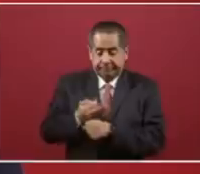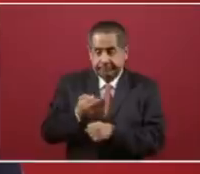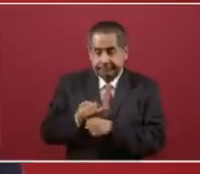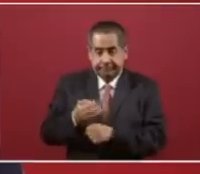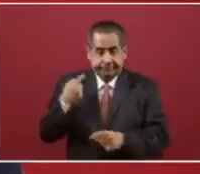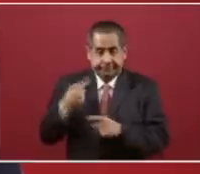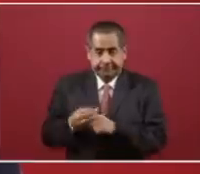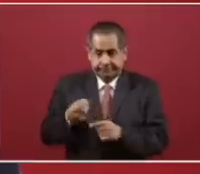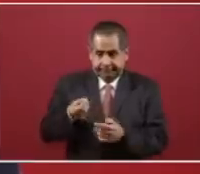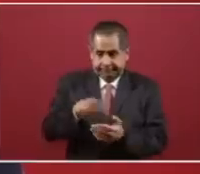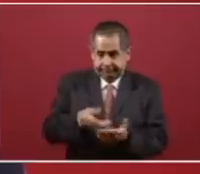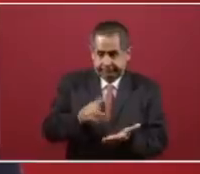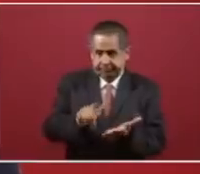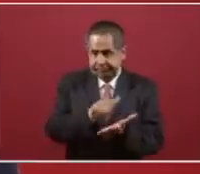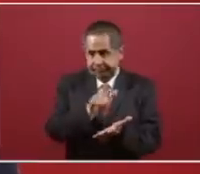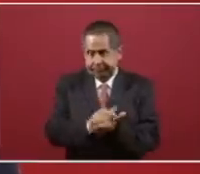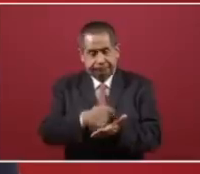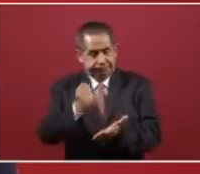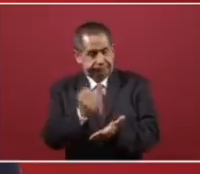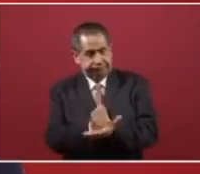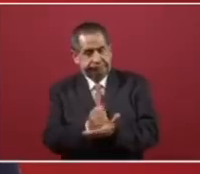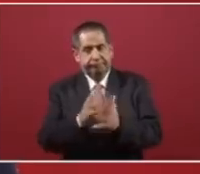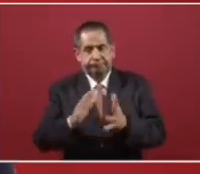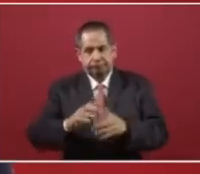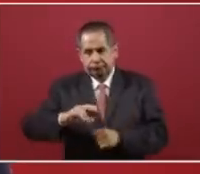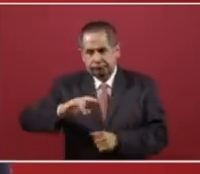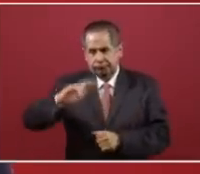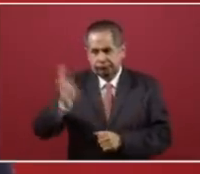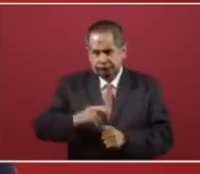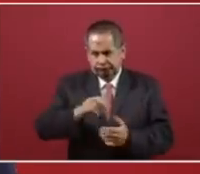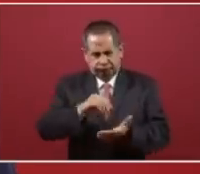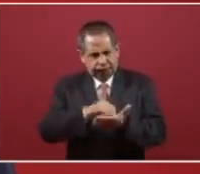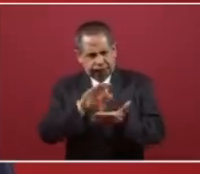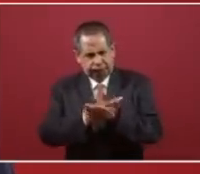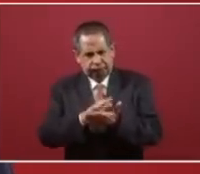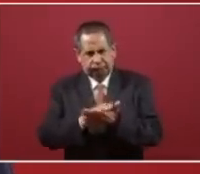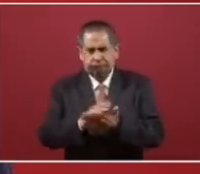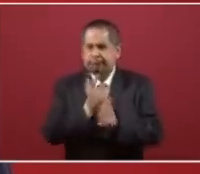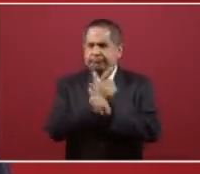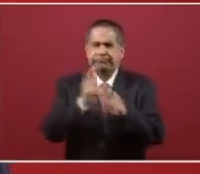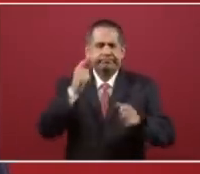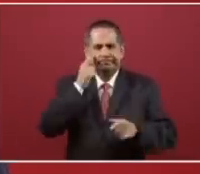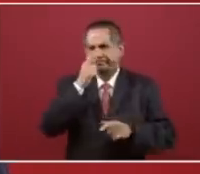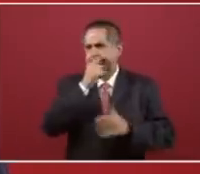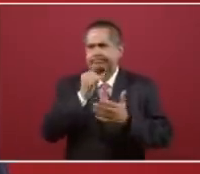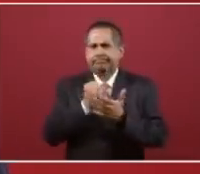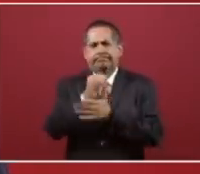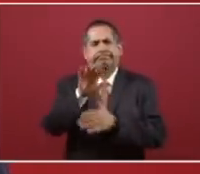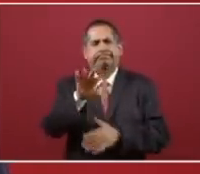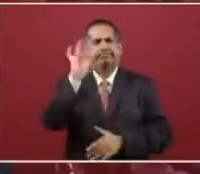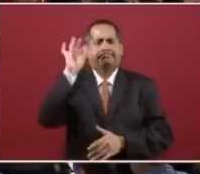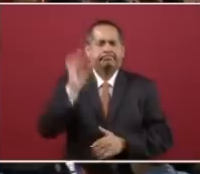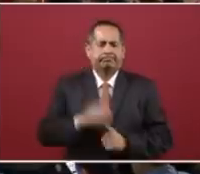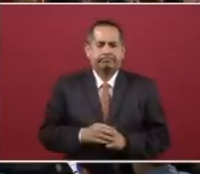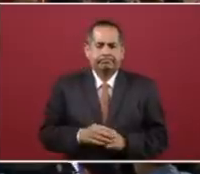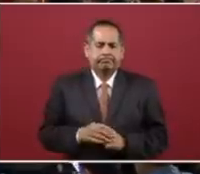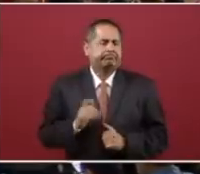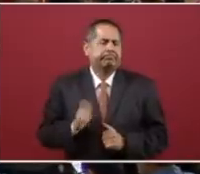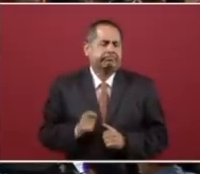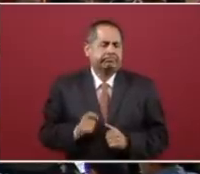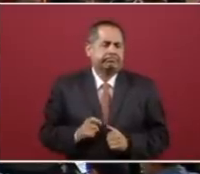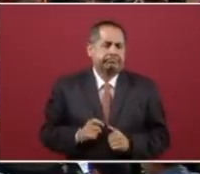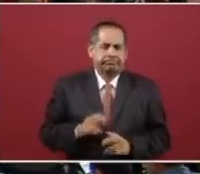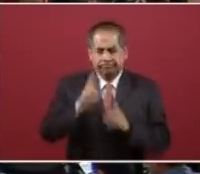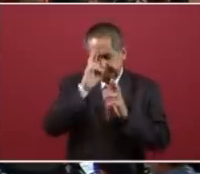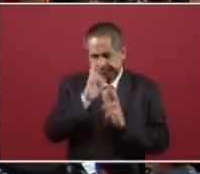quede establecida de verdad la democracia el respeto